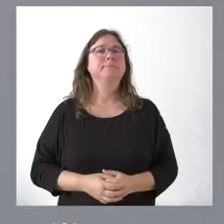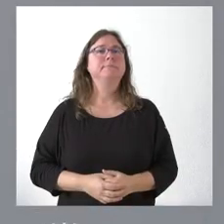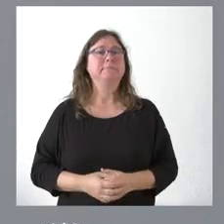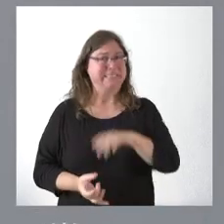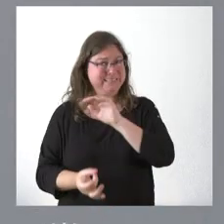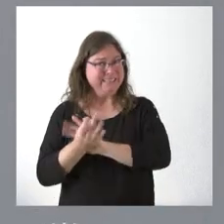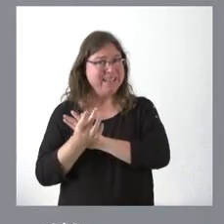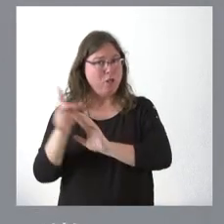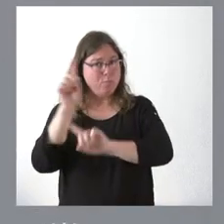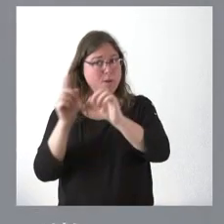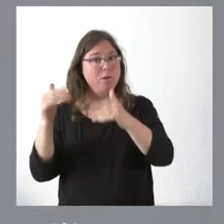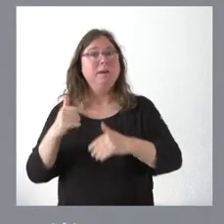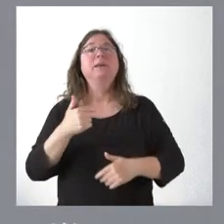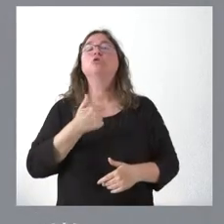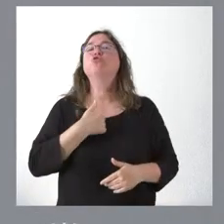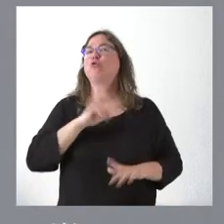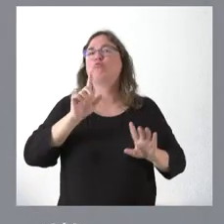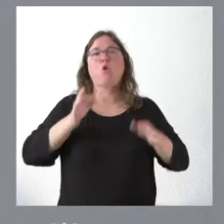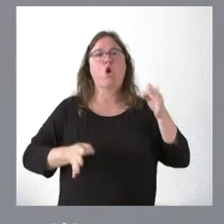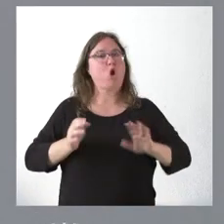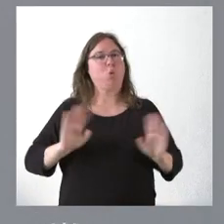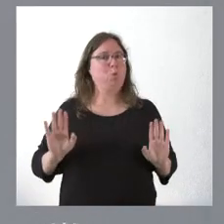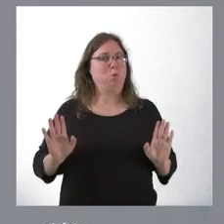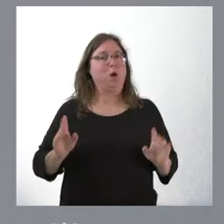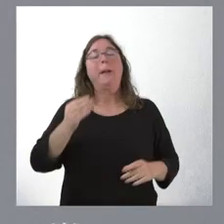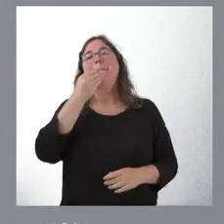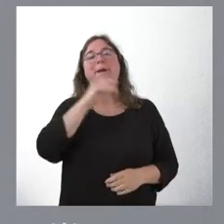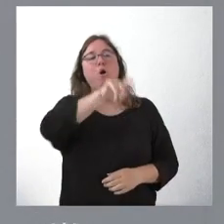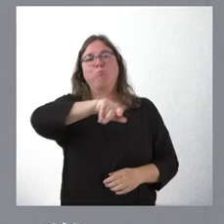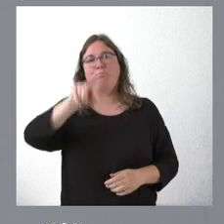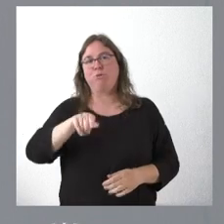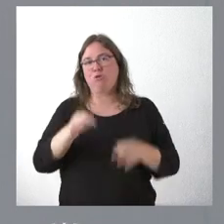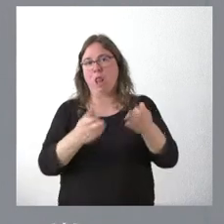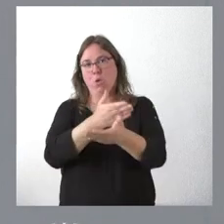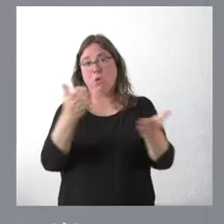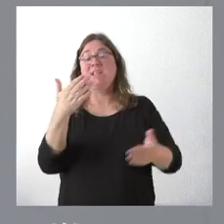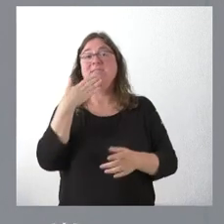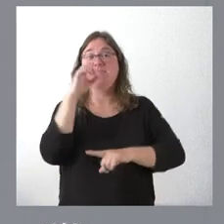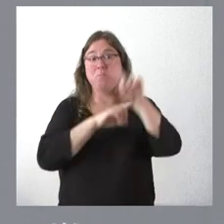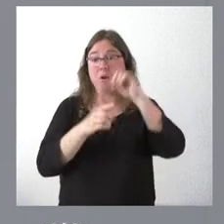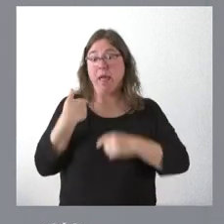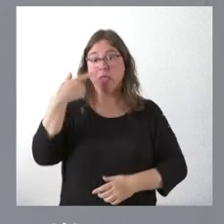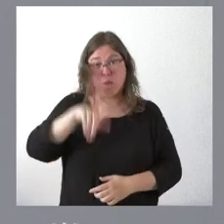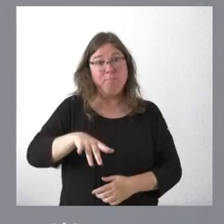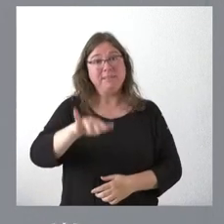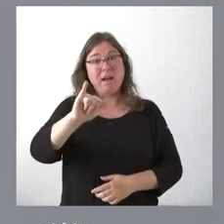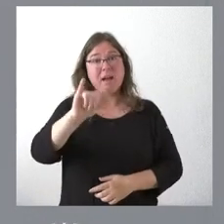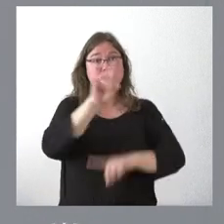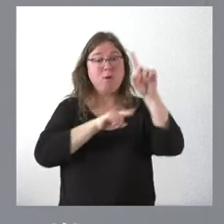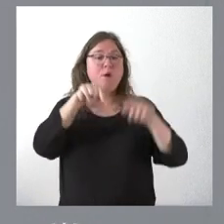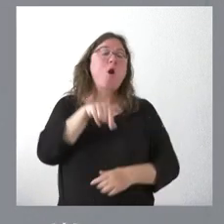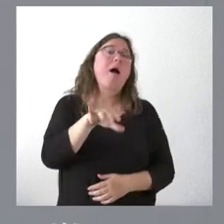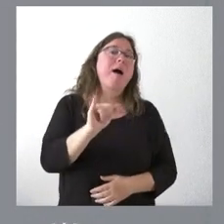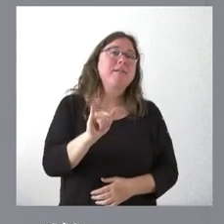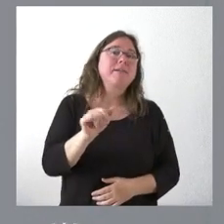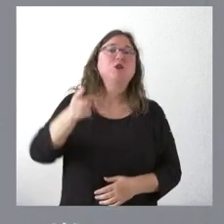había? Pues mire, nosotros no estamos para juzgar. Esto es mejor que lo juzguen los ciudadanos. Si este problema existía hace un mes y si existe hoy.